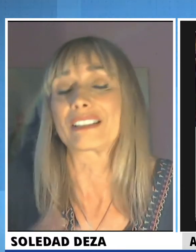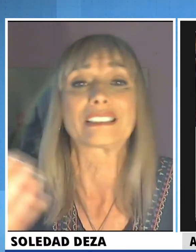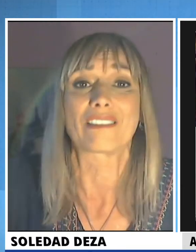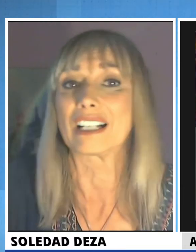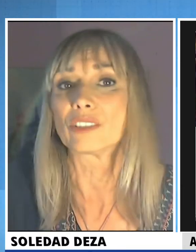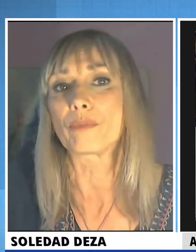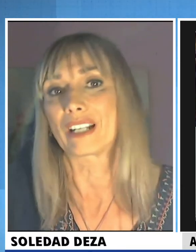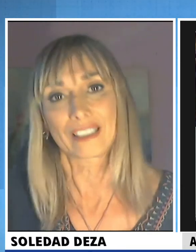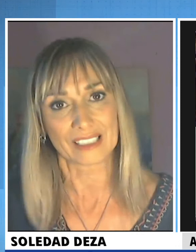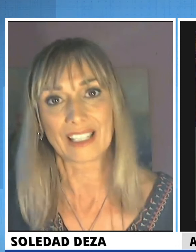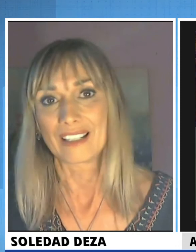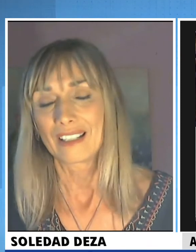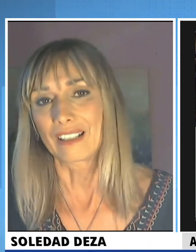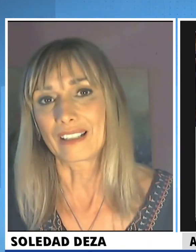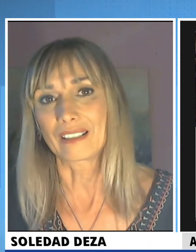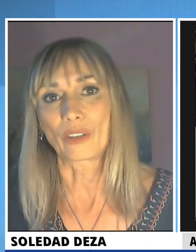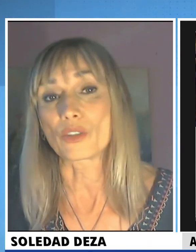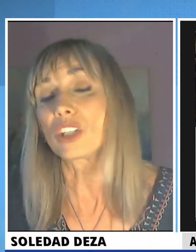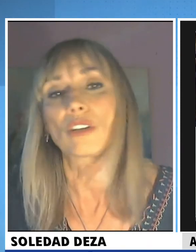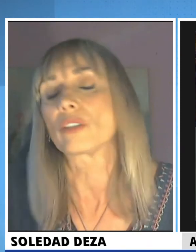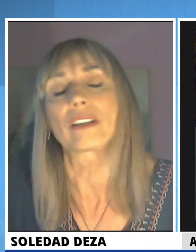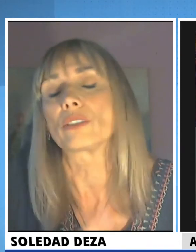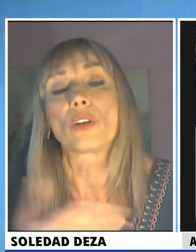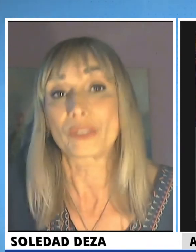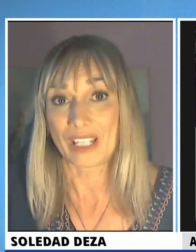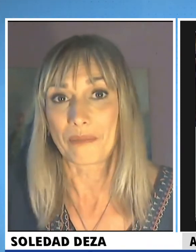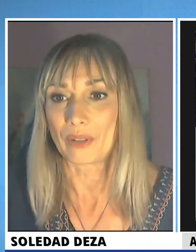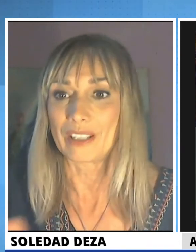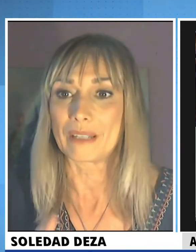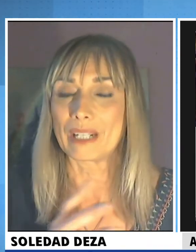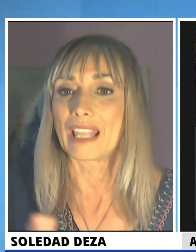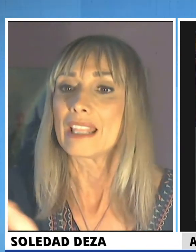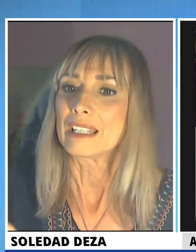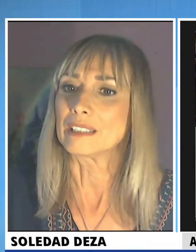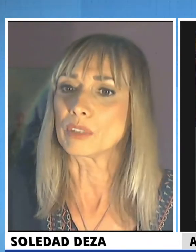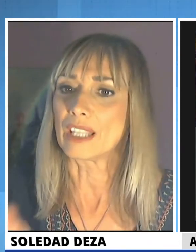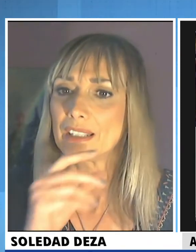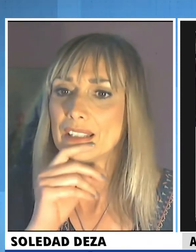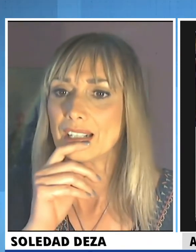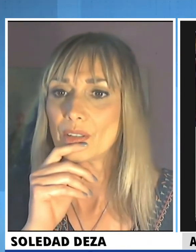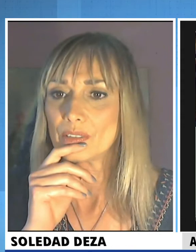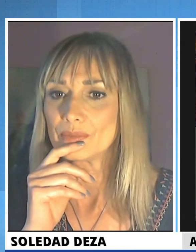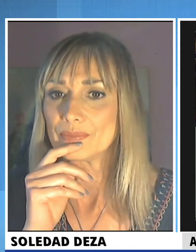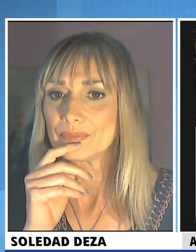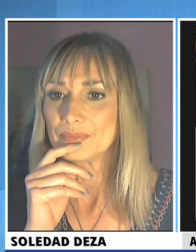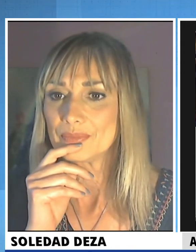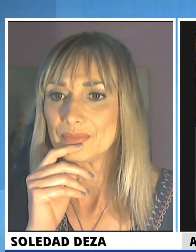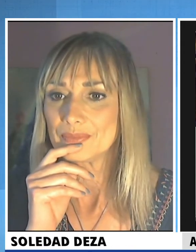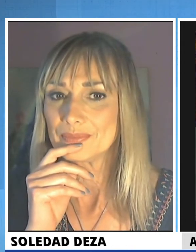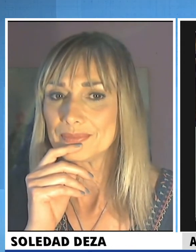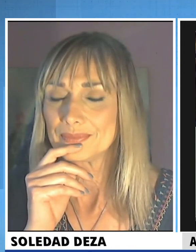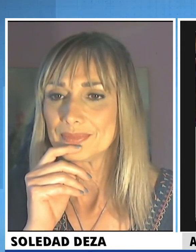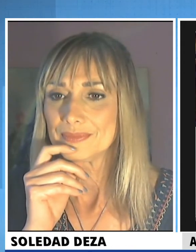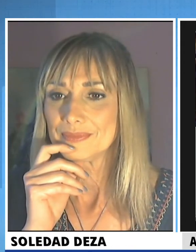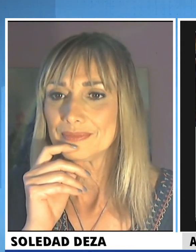siga trabajando para que siga con los chicos, no lo sé, pero en verdad. Diputada, ¿quiere decir algo? No,